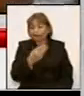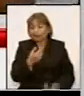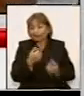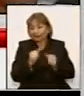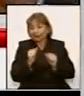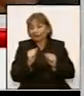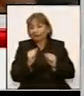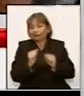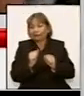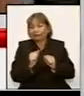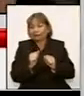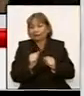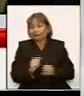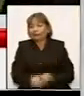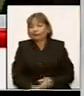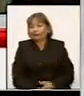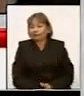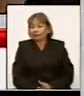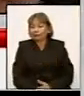de